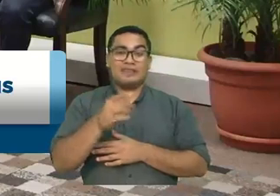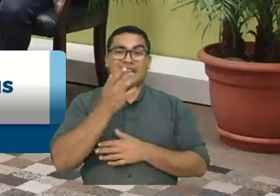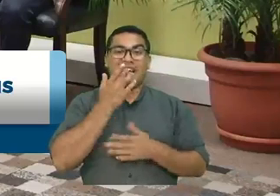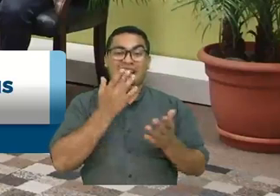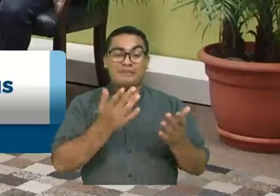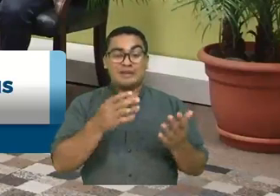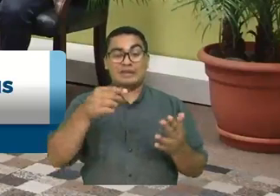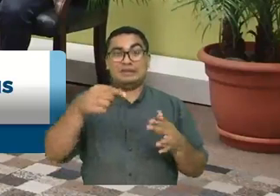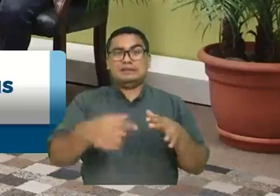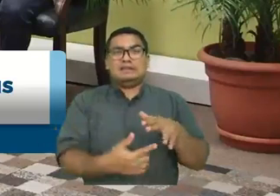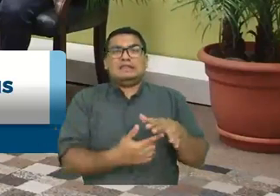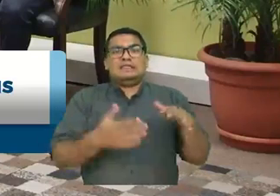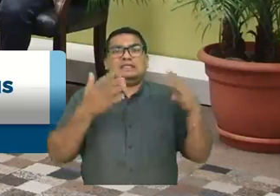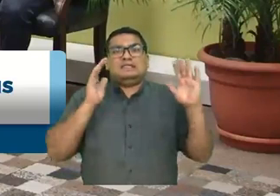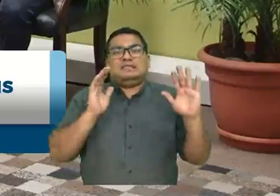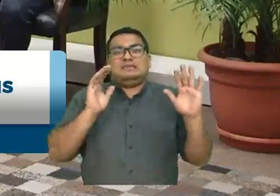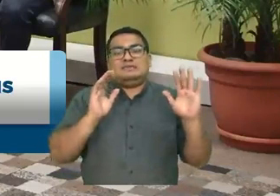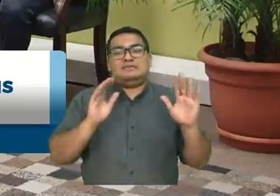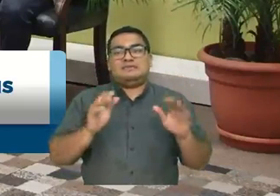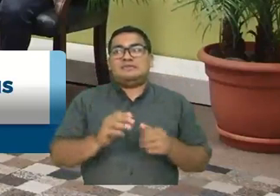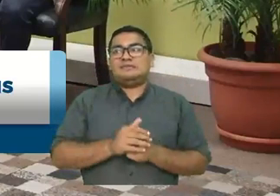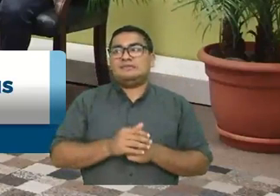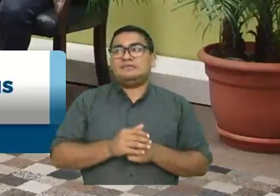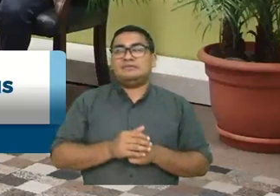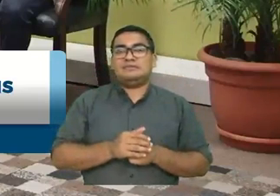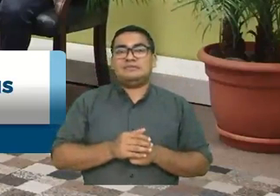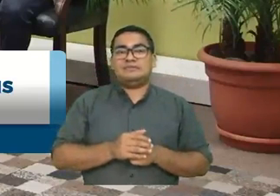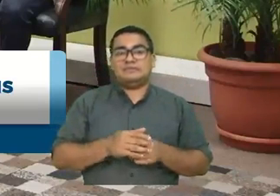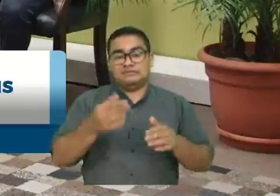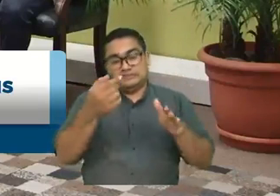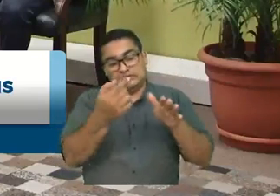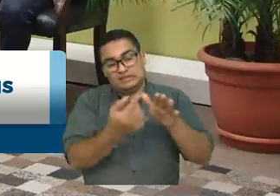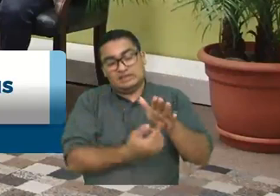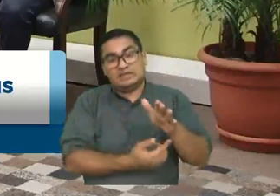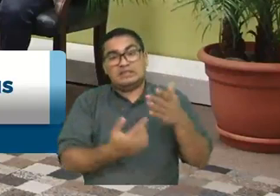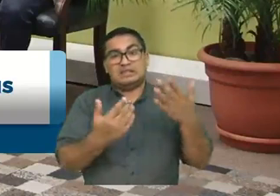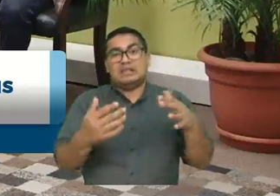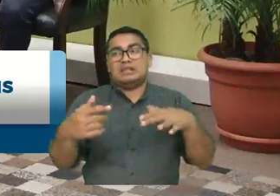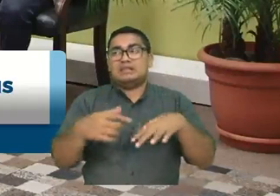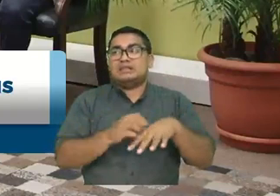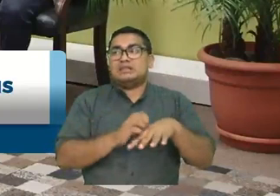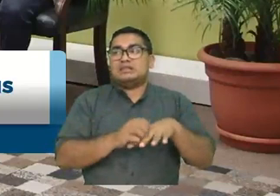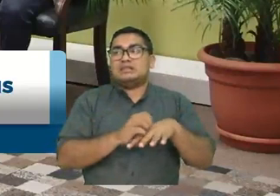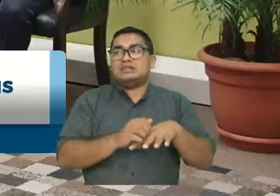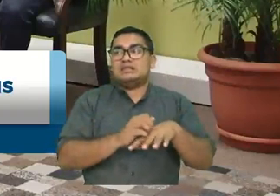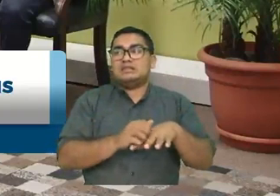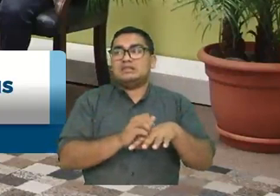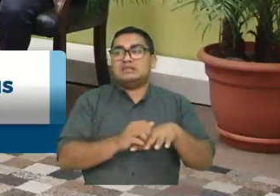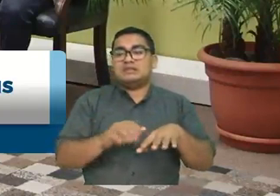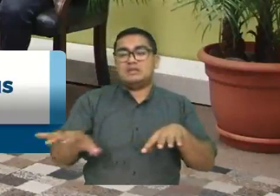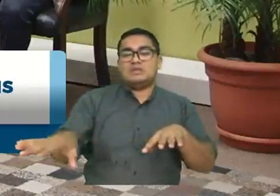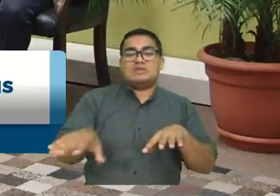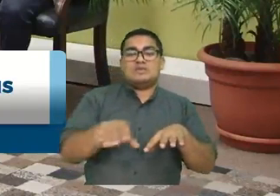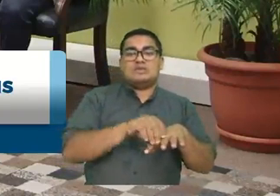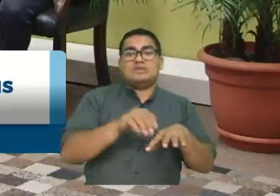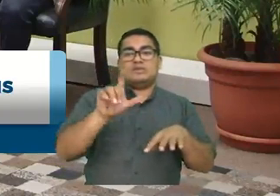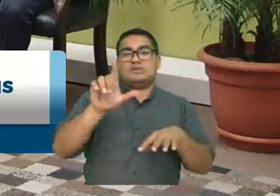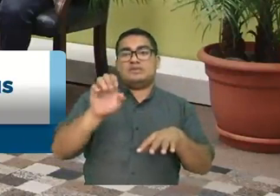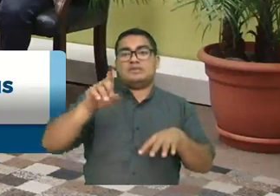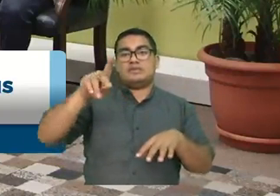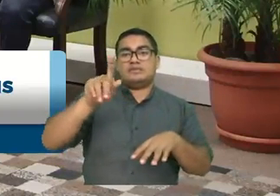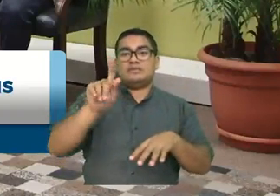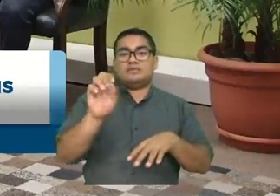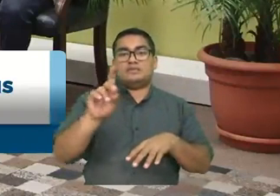el fondo del charco. Y si andaba una herida, y andaba honguito y te rascaste y tenés una escoriación, entra la ectopira ahí o